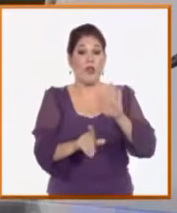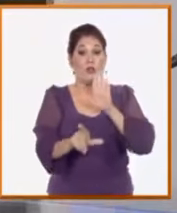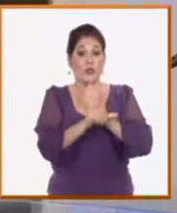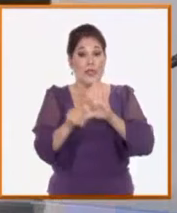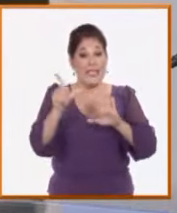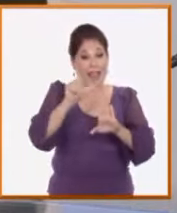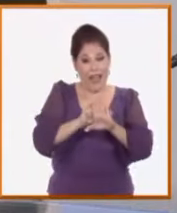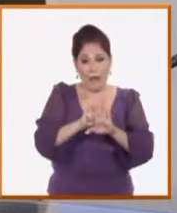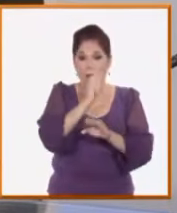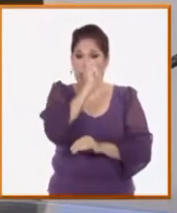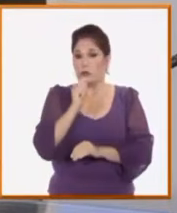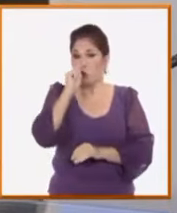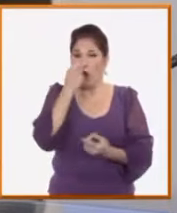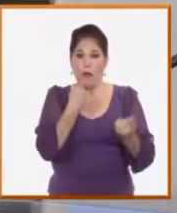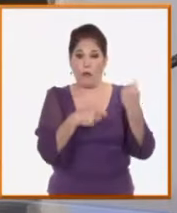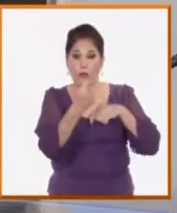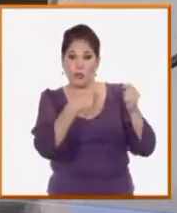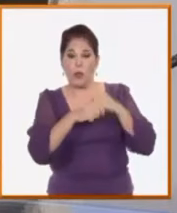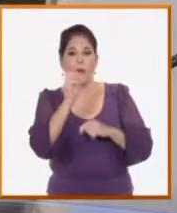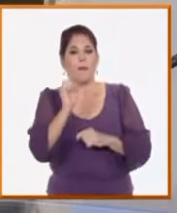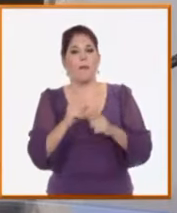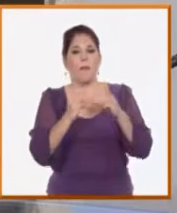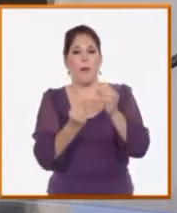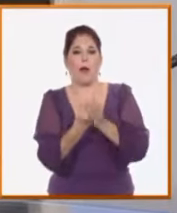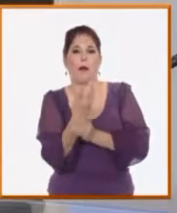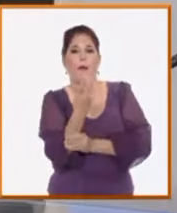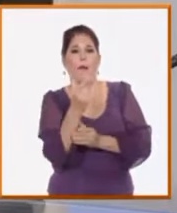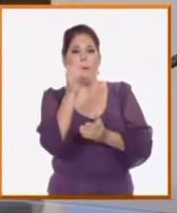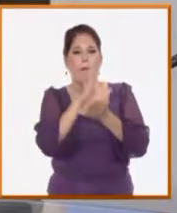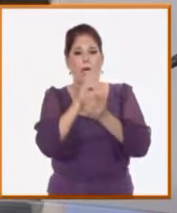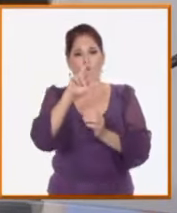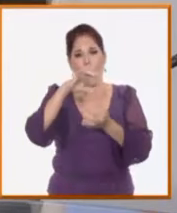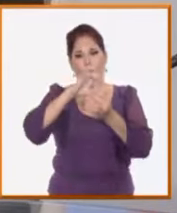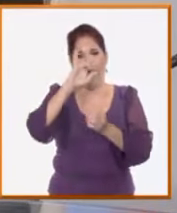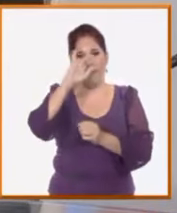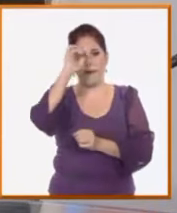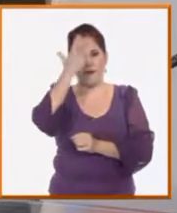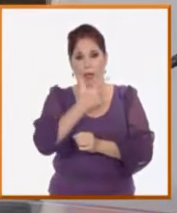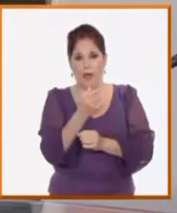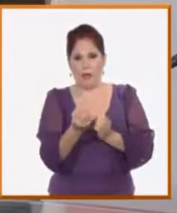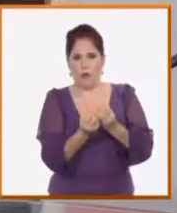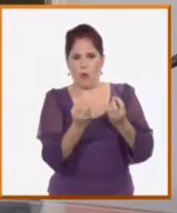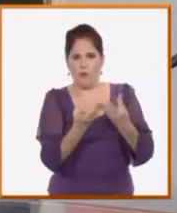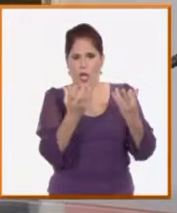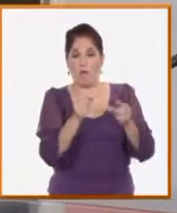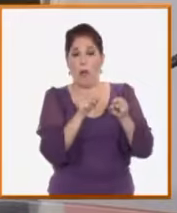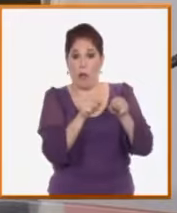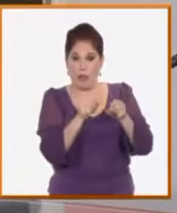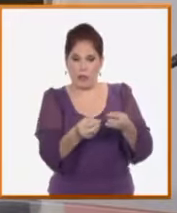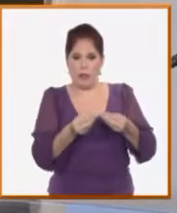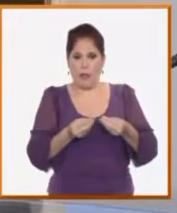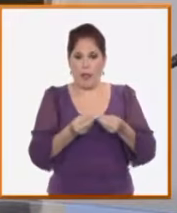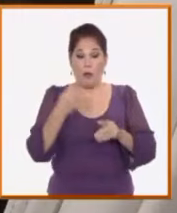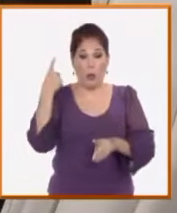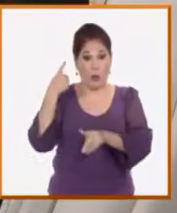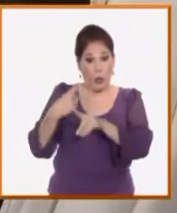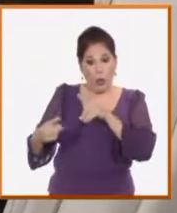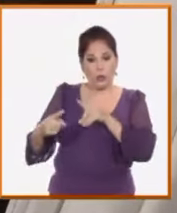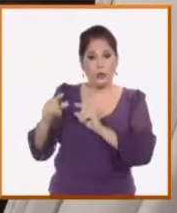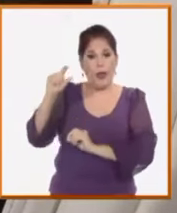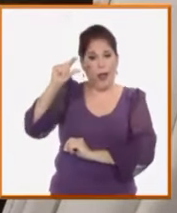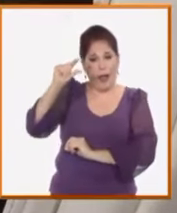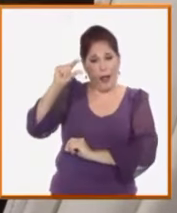consume o se trafica continúa siendo la marihuana Aunque desde el año 2011 el canabinoide sintético ha ido